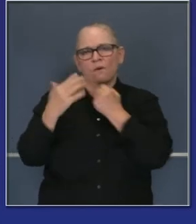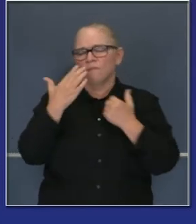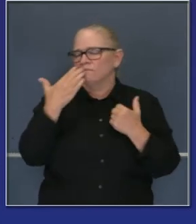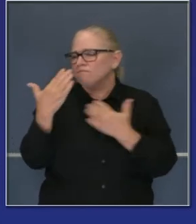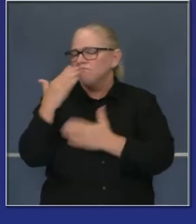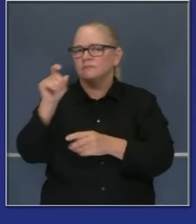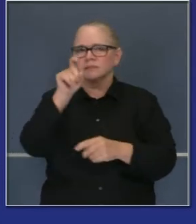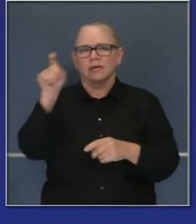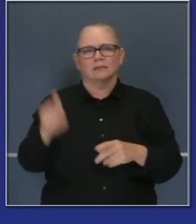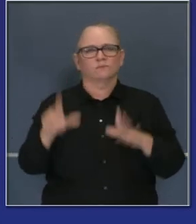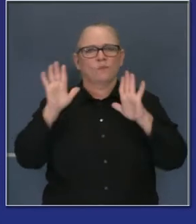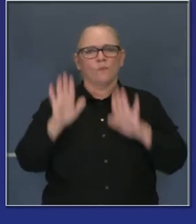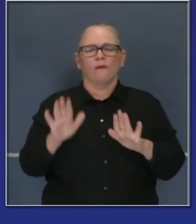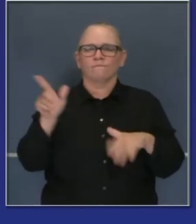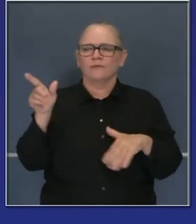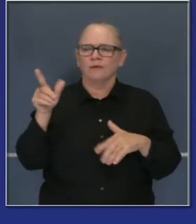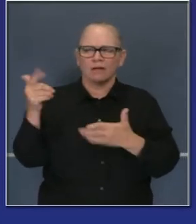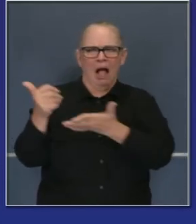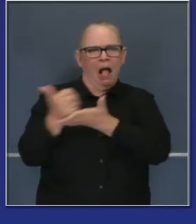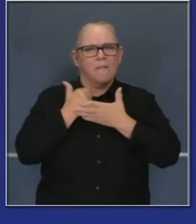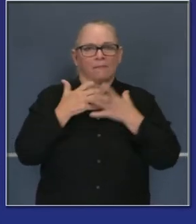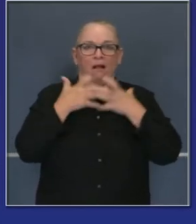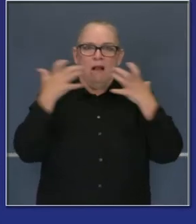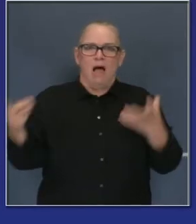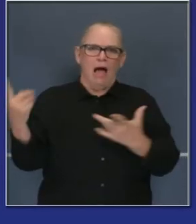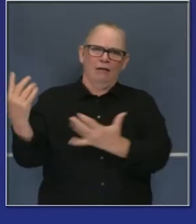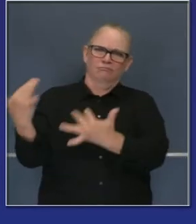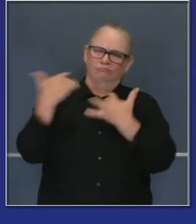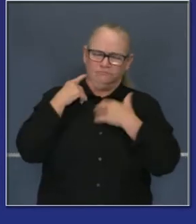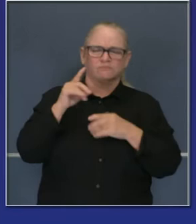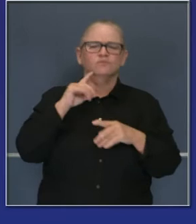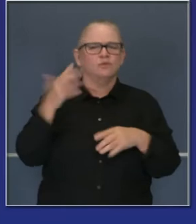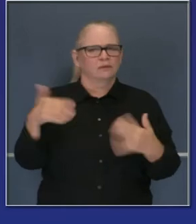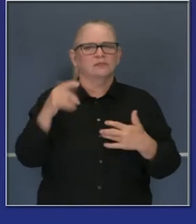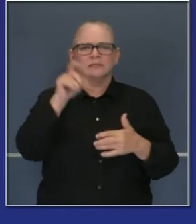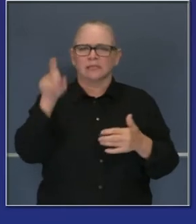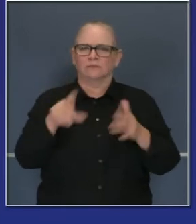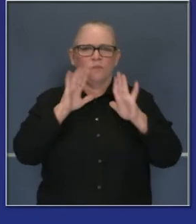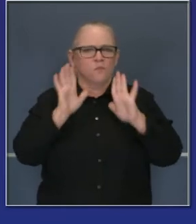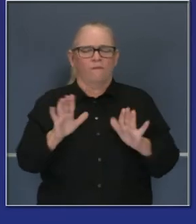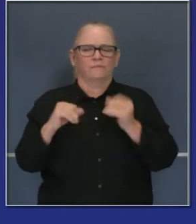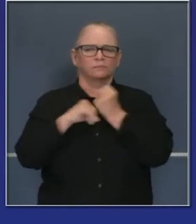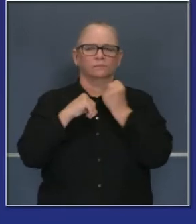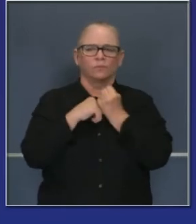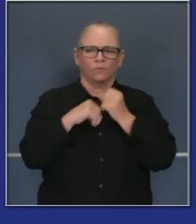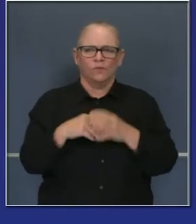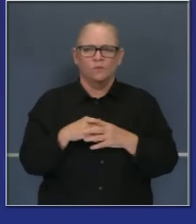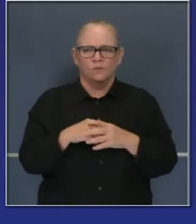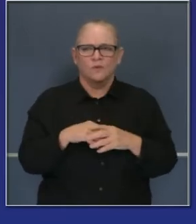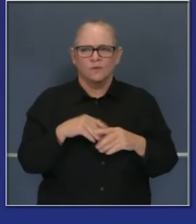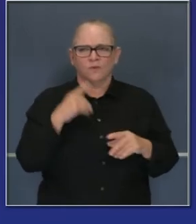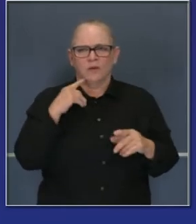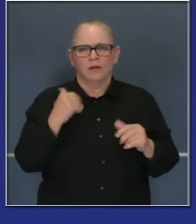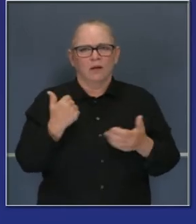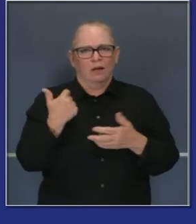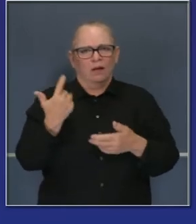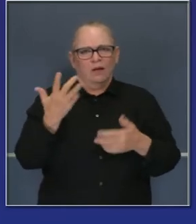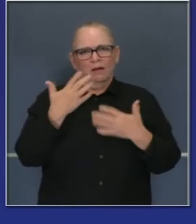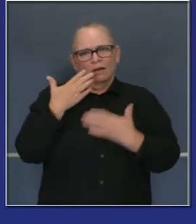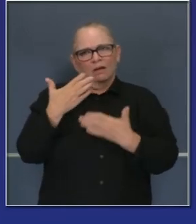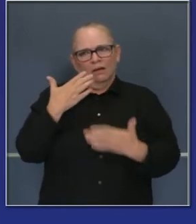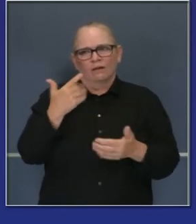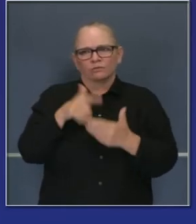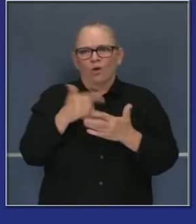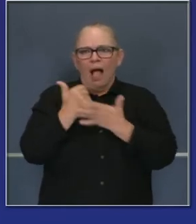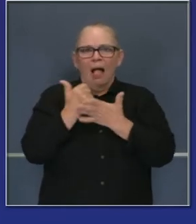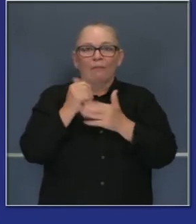él ha sido increíble en su respuesta de lo que ahora son meses de trabajo para nuestro estado pero nos ha ayudado en particular con el